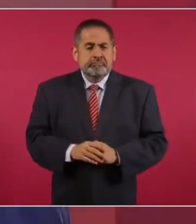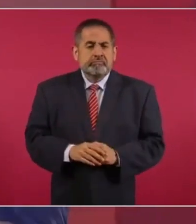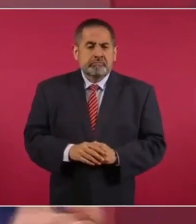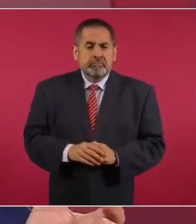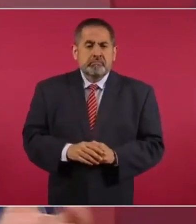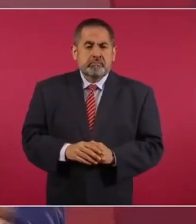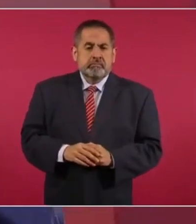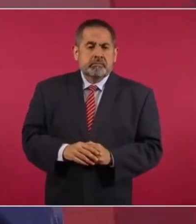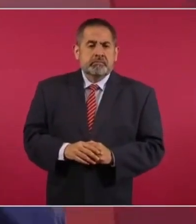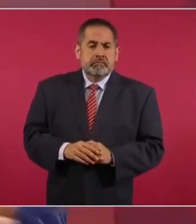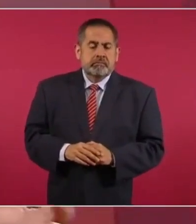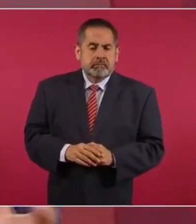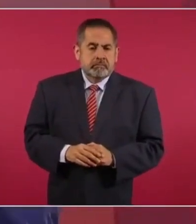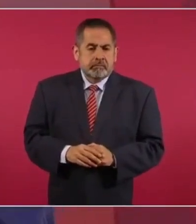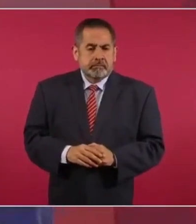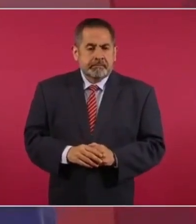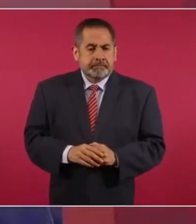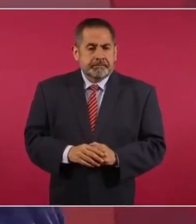cuando